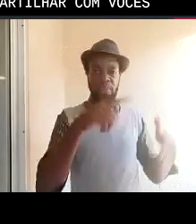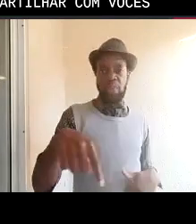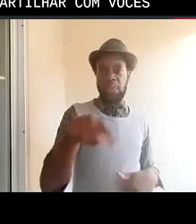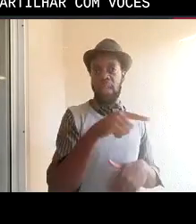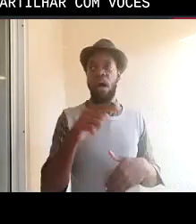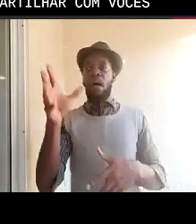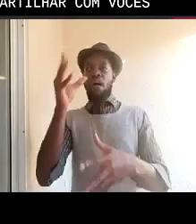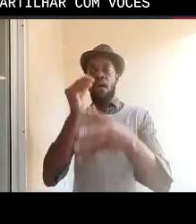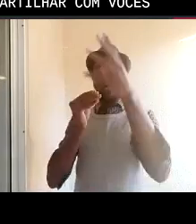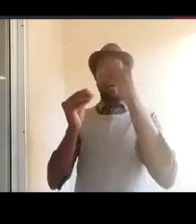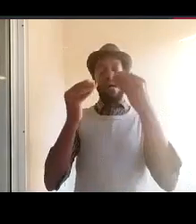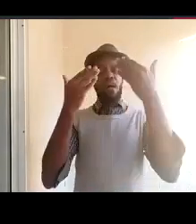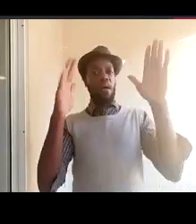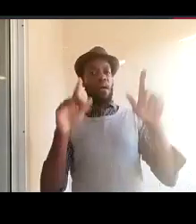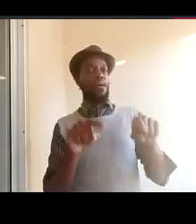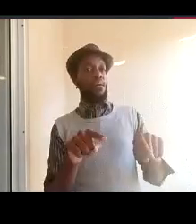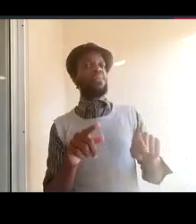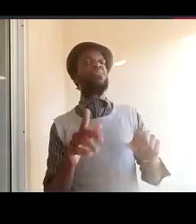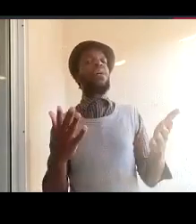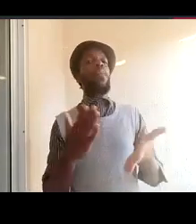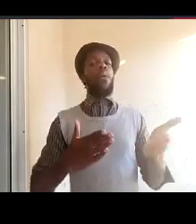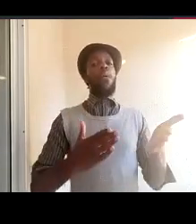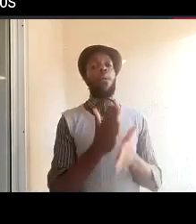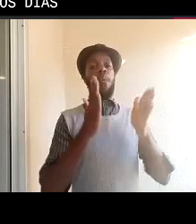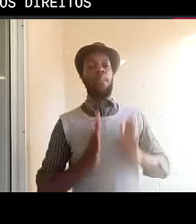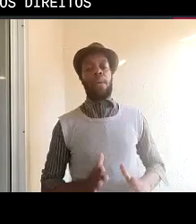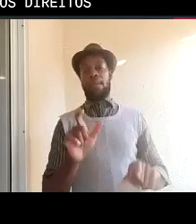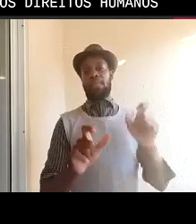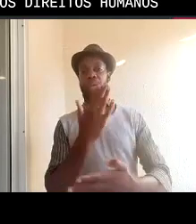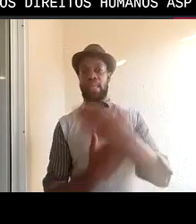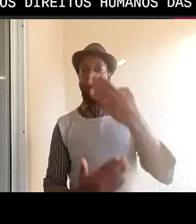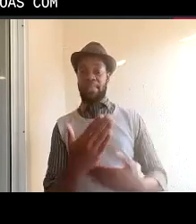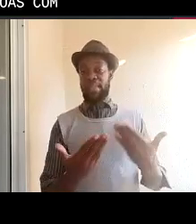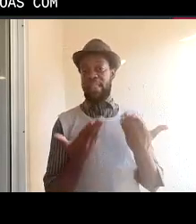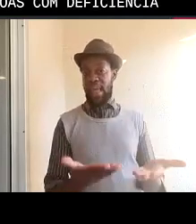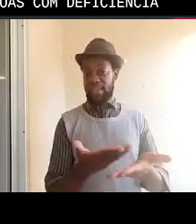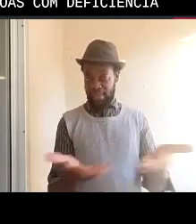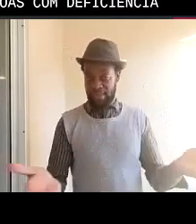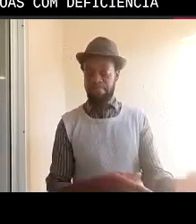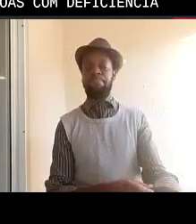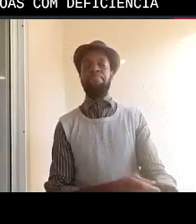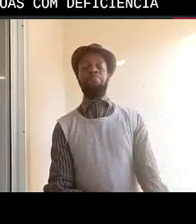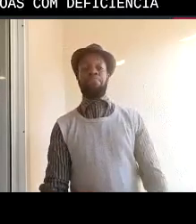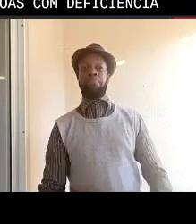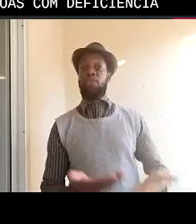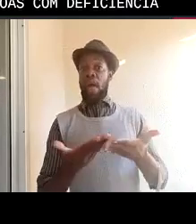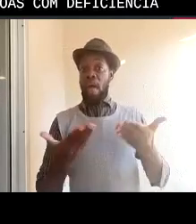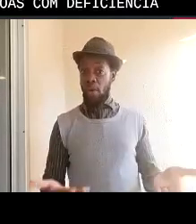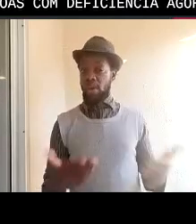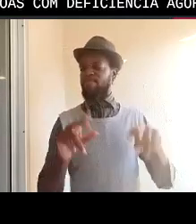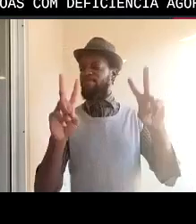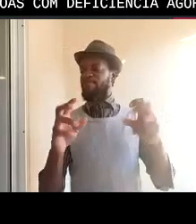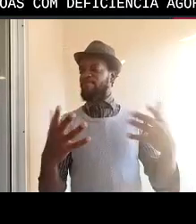concernientes a los derechos humanos de las personas con discapacidad. Y bueno, en esta ocasión pues vamos a hablar del uso